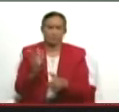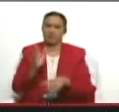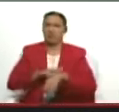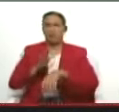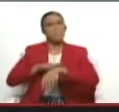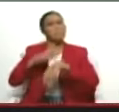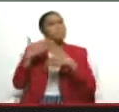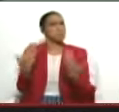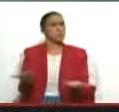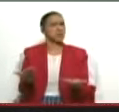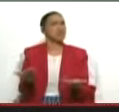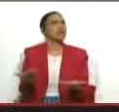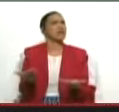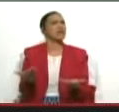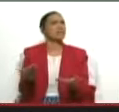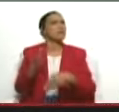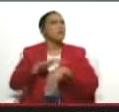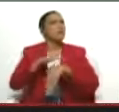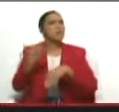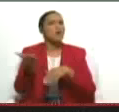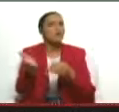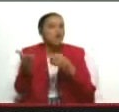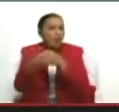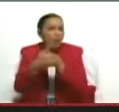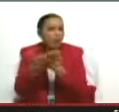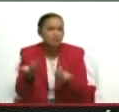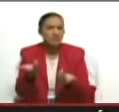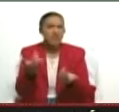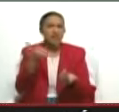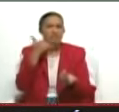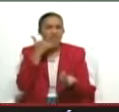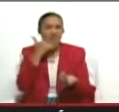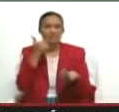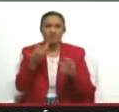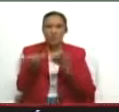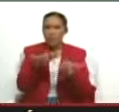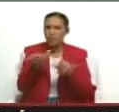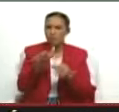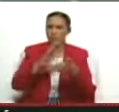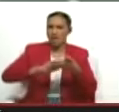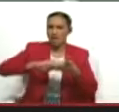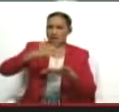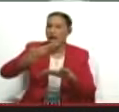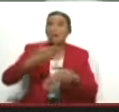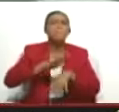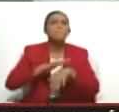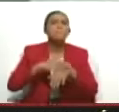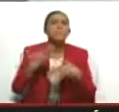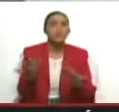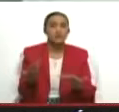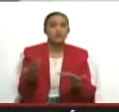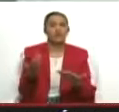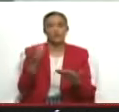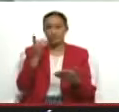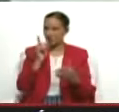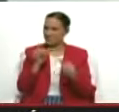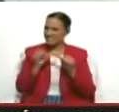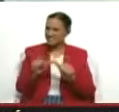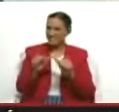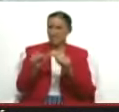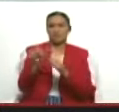explíquenme hay otros dispositivos varios a los cuales estamos en proceso de tener